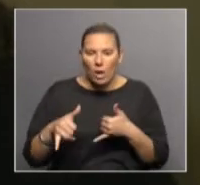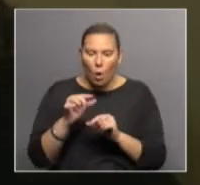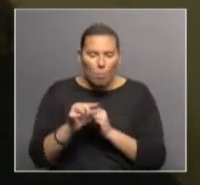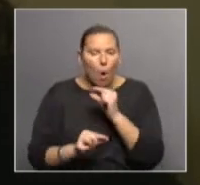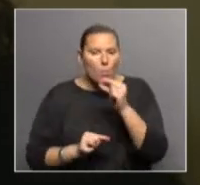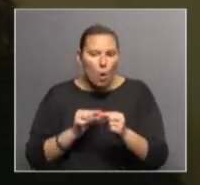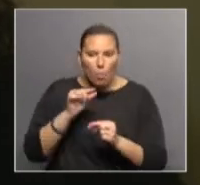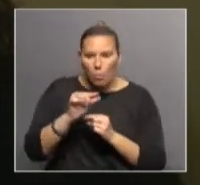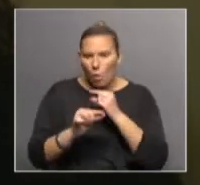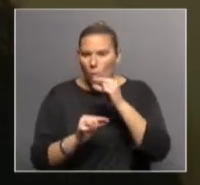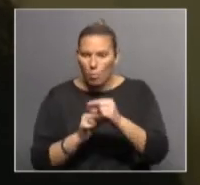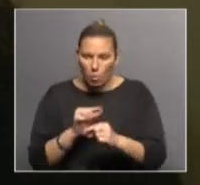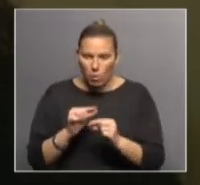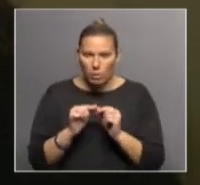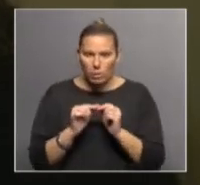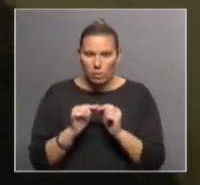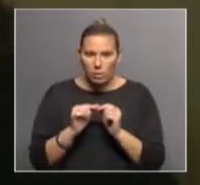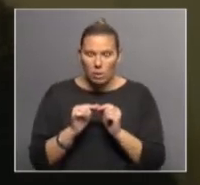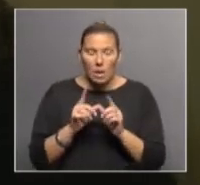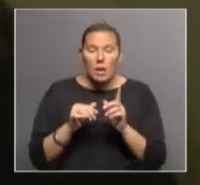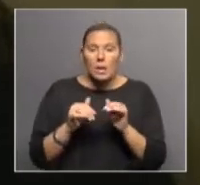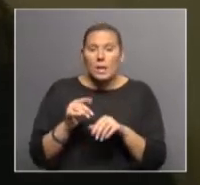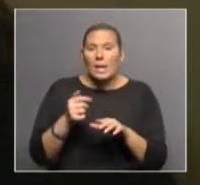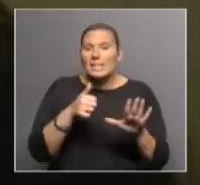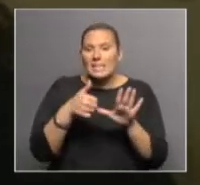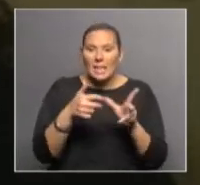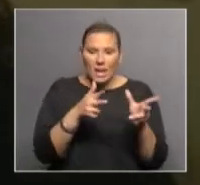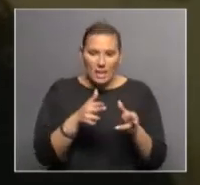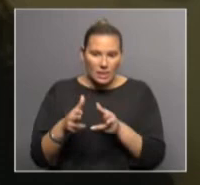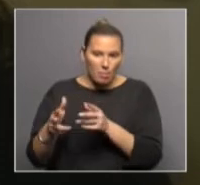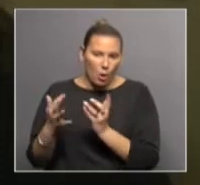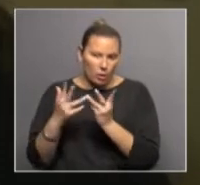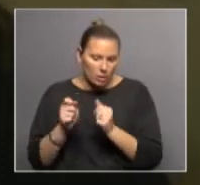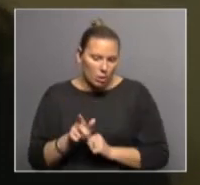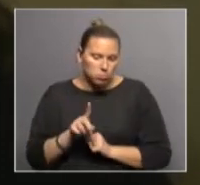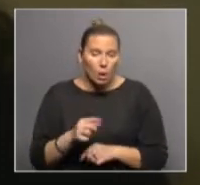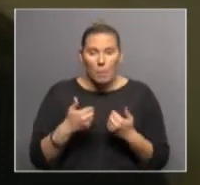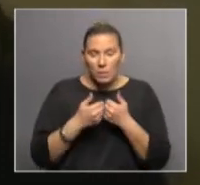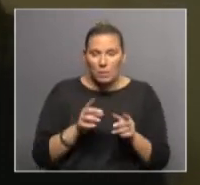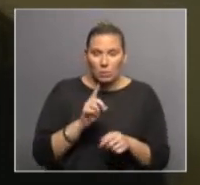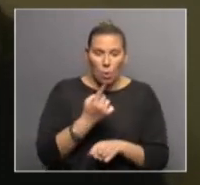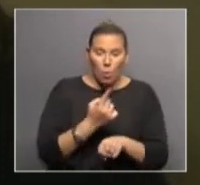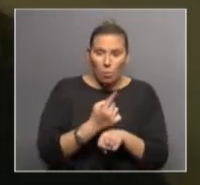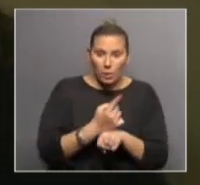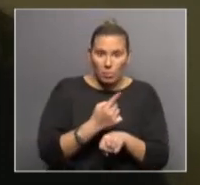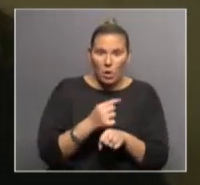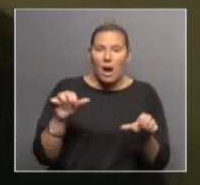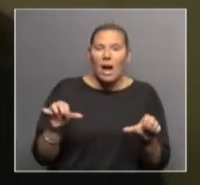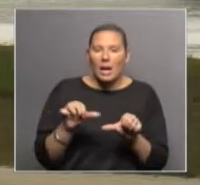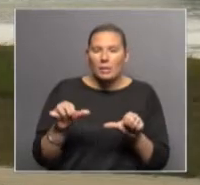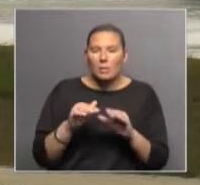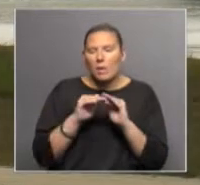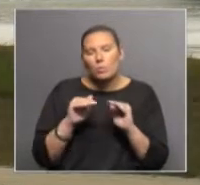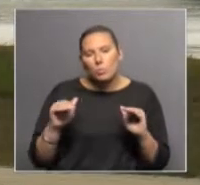gradual, escalonado, básicamente en 6 etapas. Iniciando en la etapa 1 sobre todo con actividades